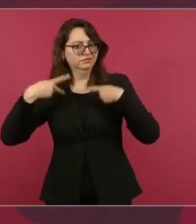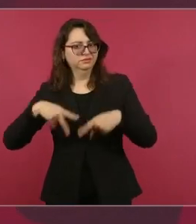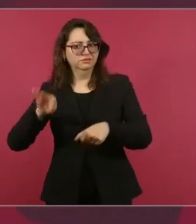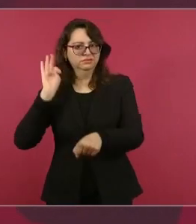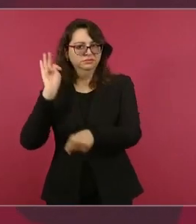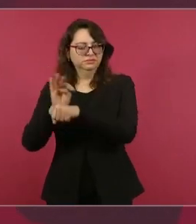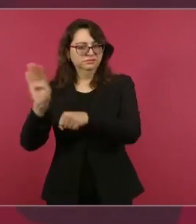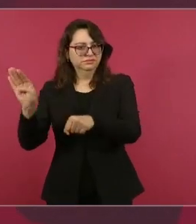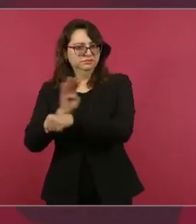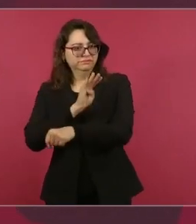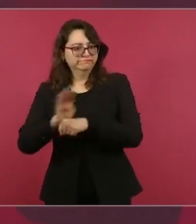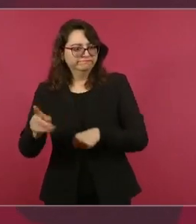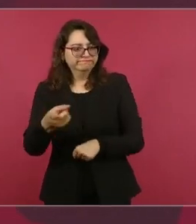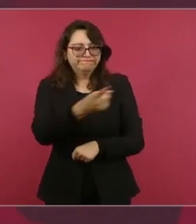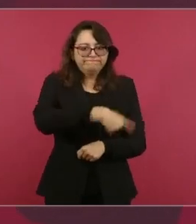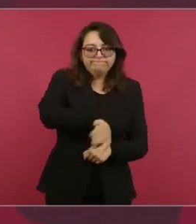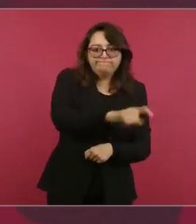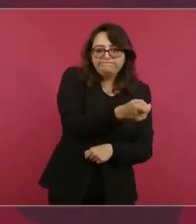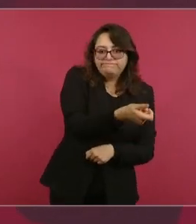siempre ponen de ejemplo